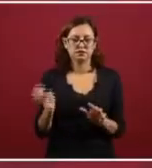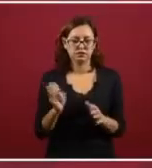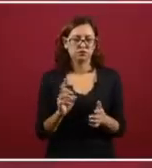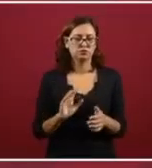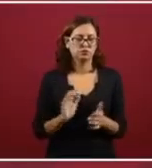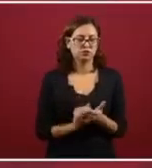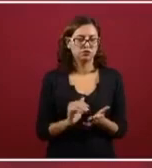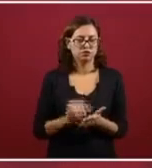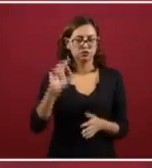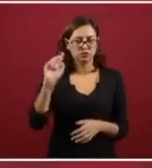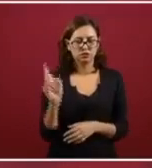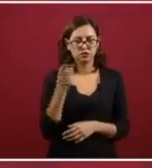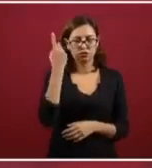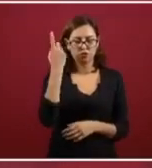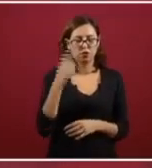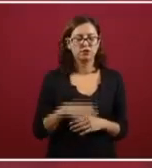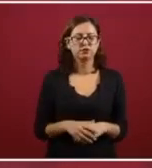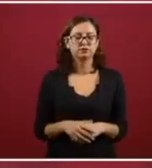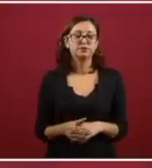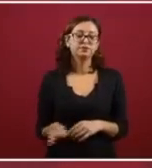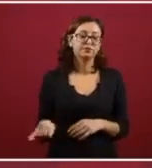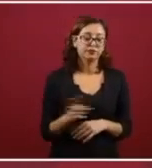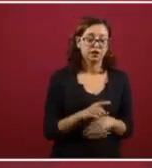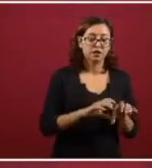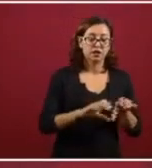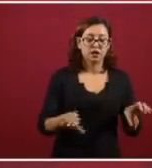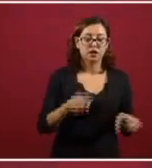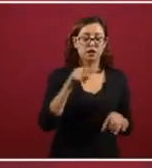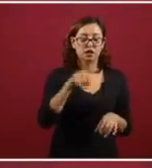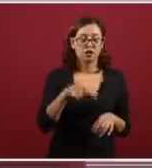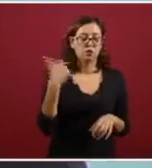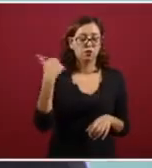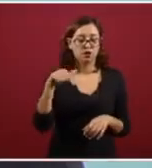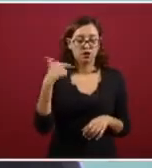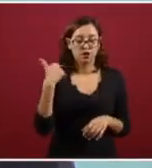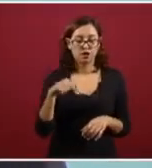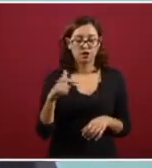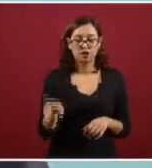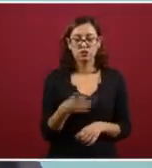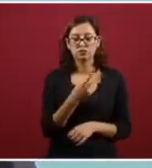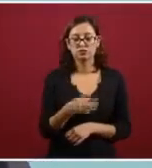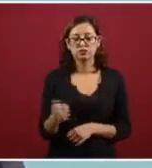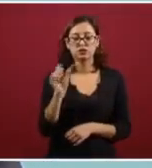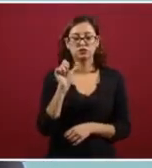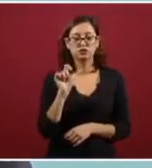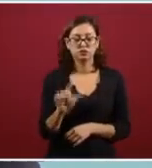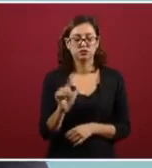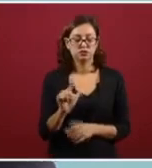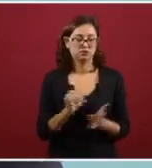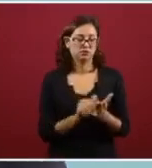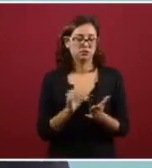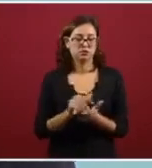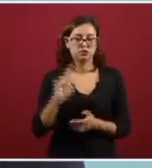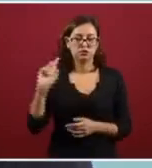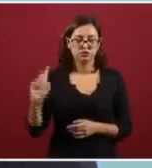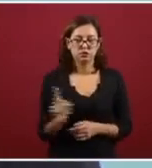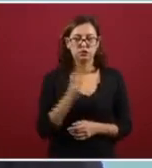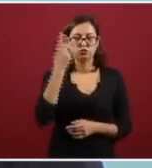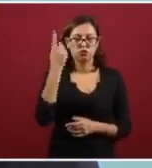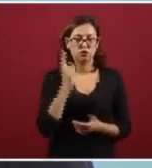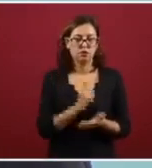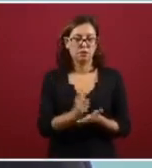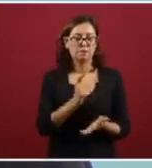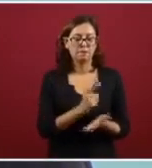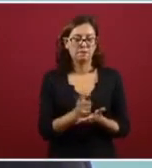el gasoducto de Villa de Reyes, Aguascalientes, Guadalajara, se ahorraron 217 millones de dólares. Los compromisos de